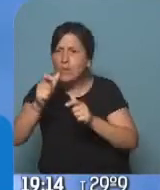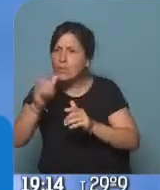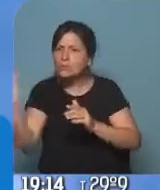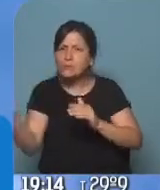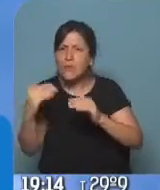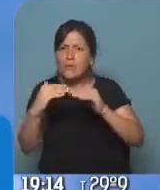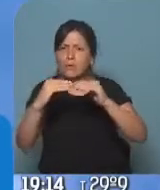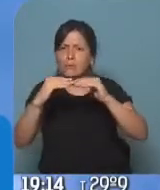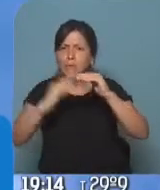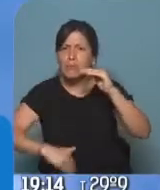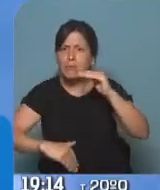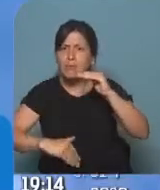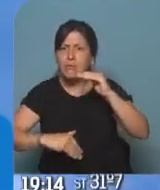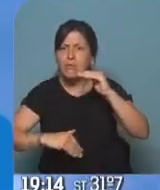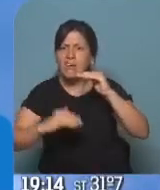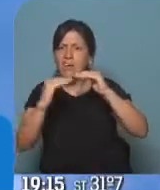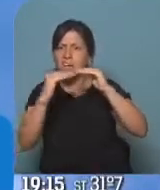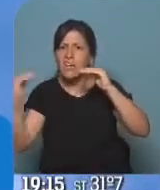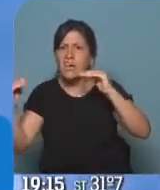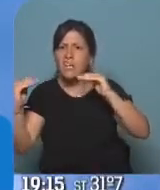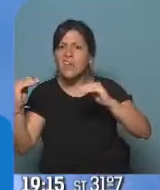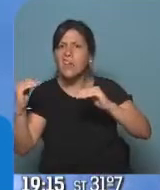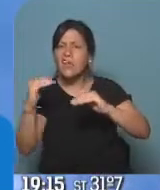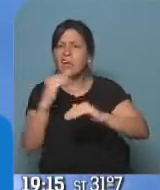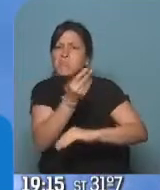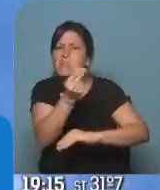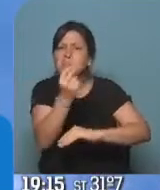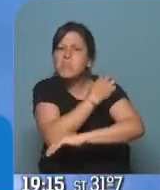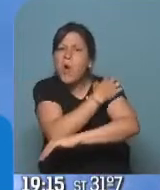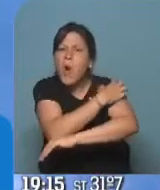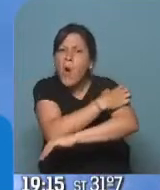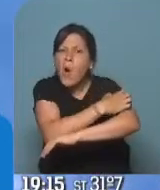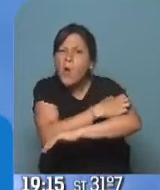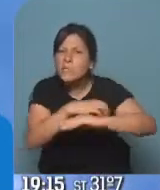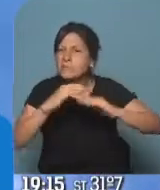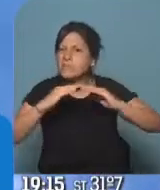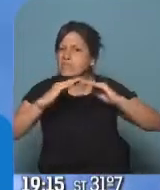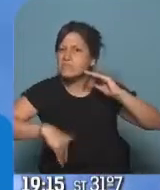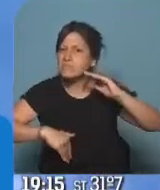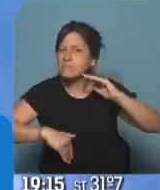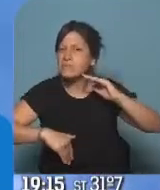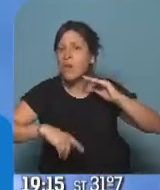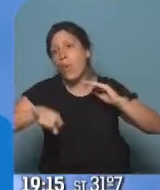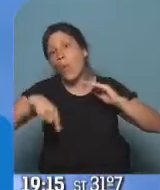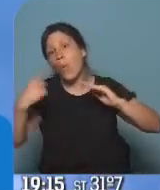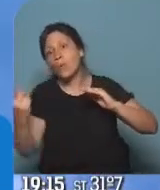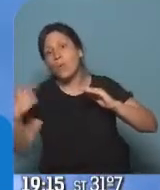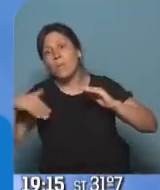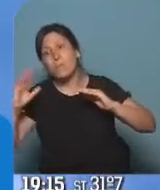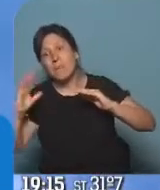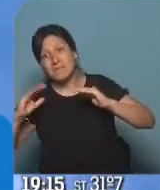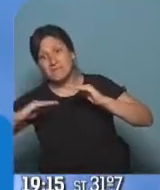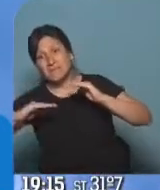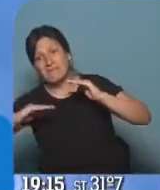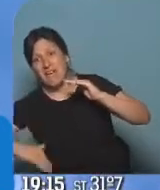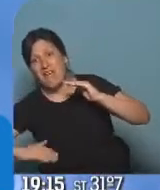de la línea de pobreza en su salario y muchos de ellos más cerca de la indigencia que de la